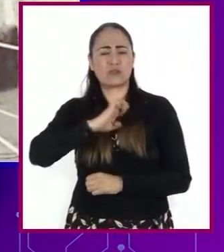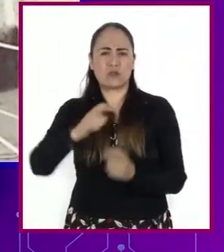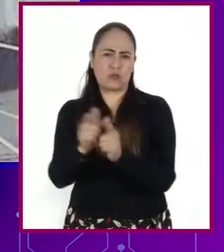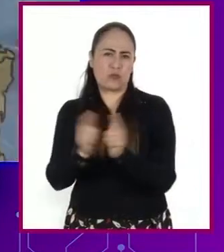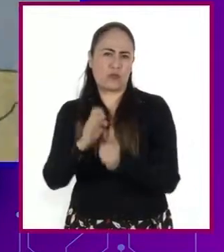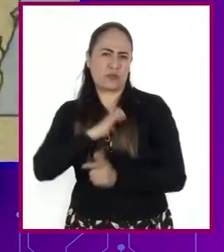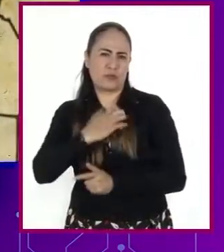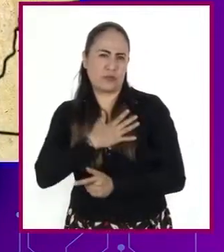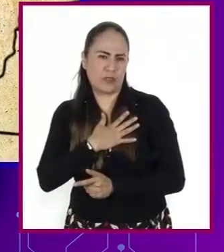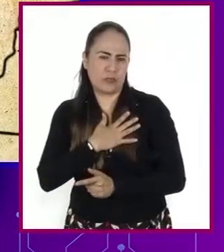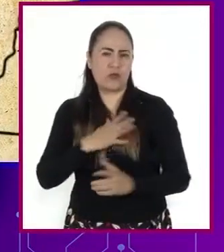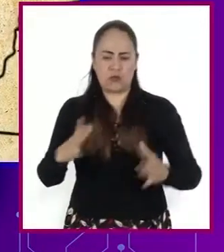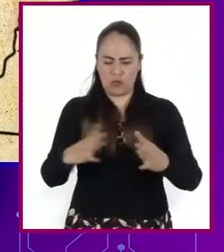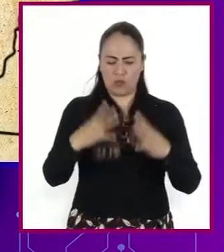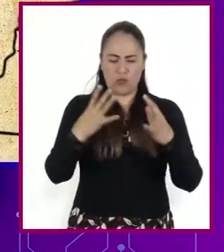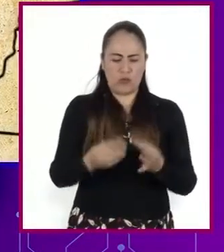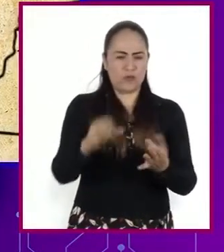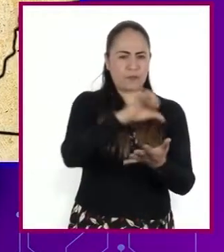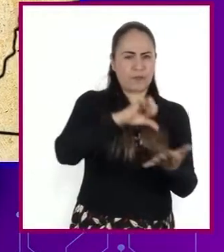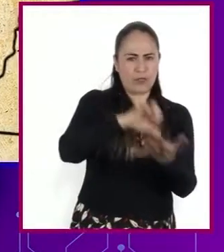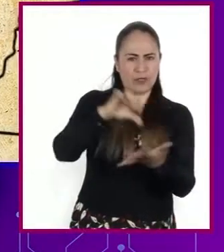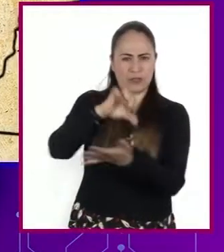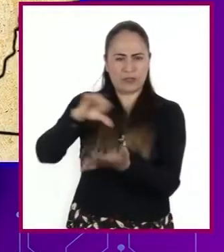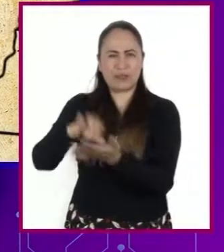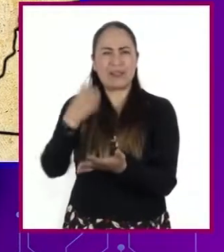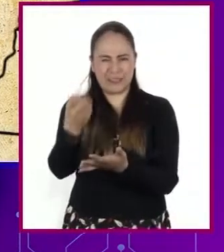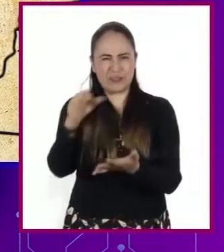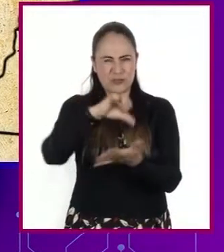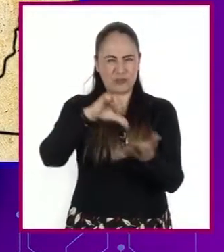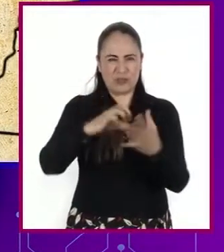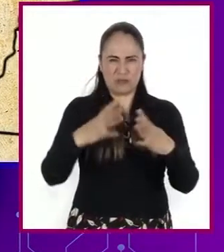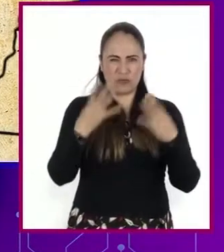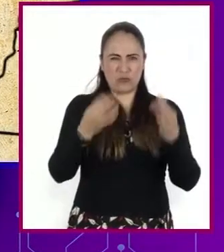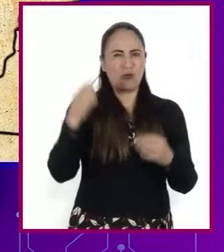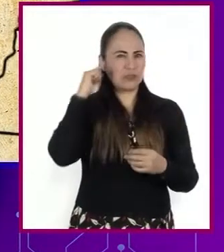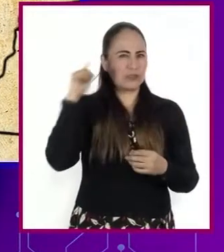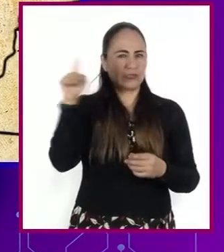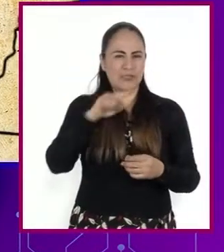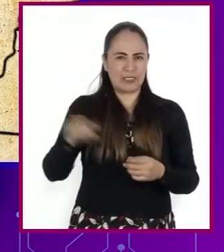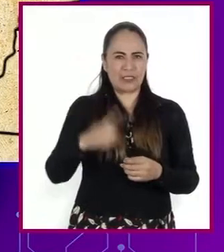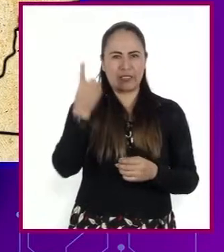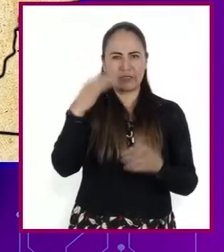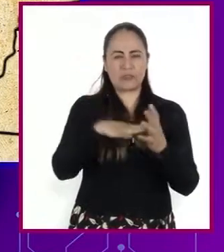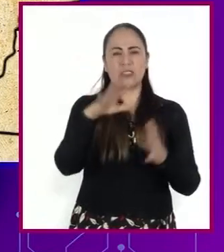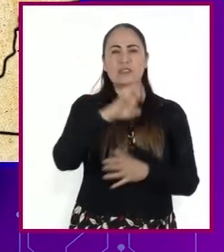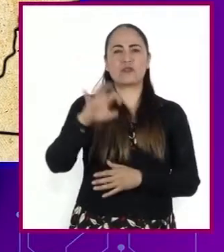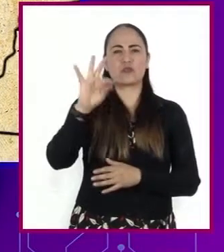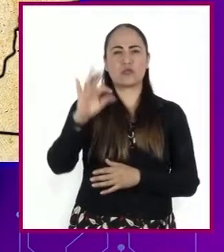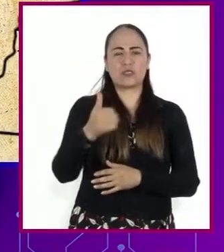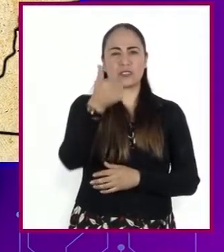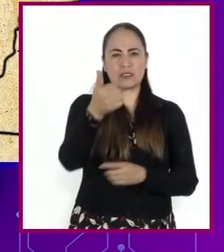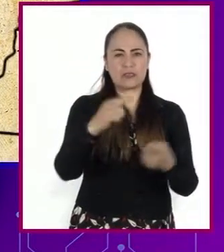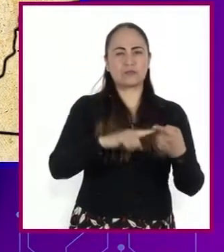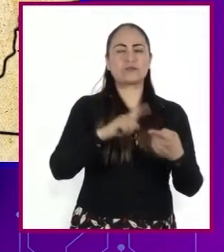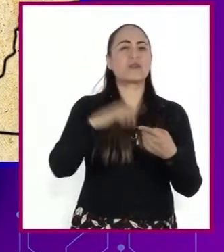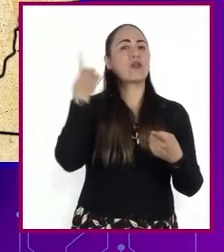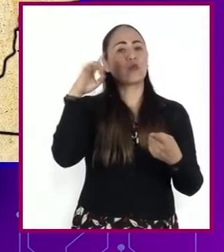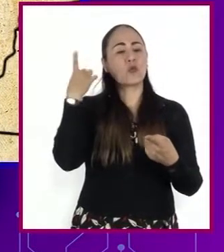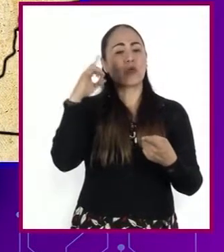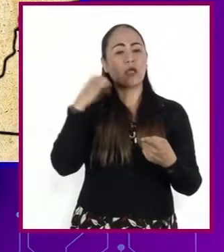y Quivira, ricas en oro y piedras preciosas. Como los pueblos de Aridamérica habitaban zonas de difícil